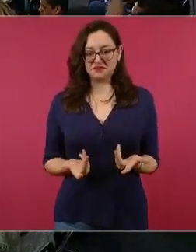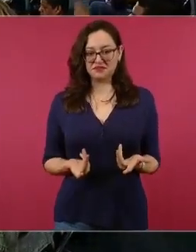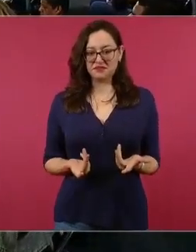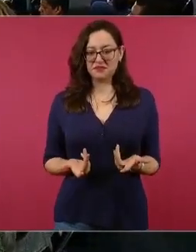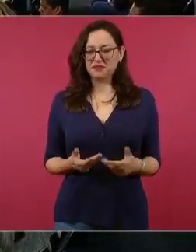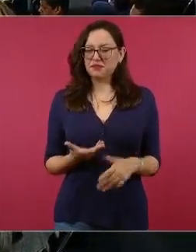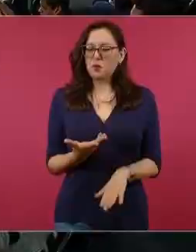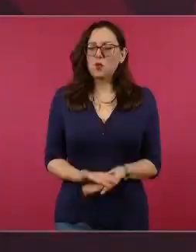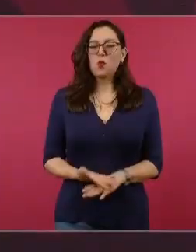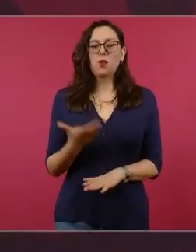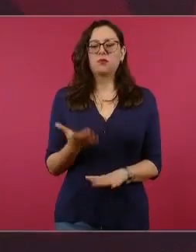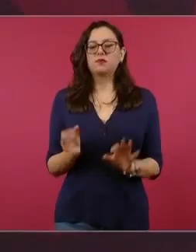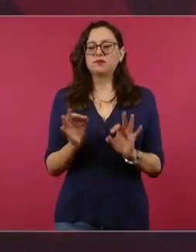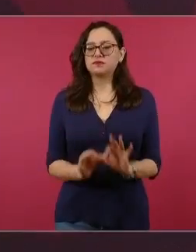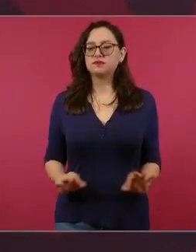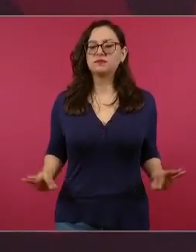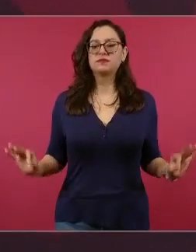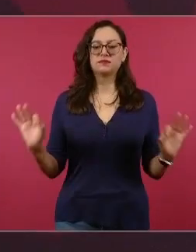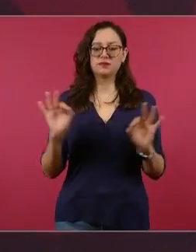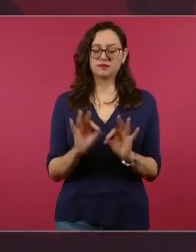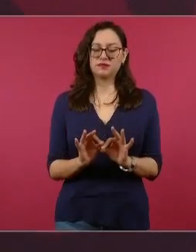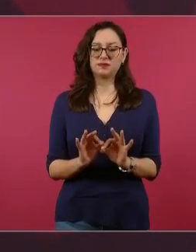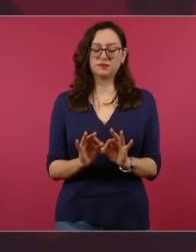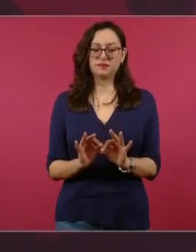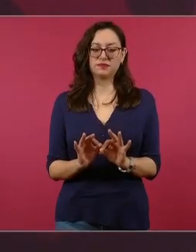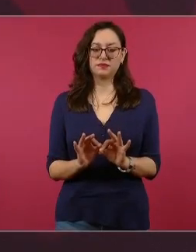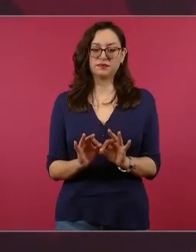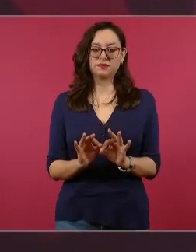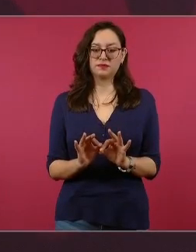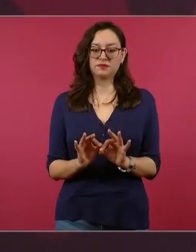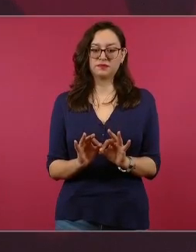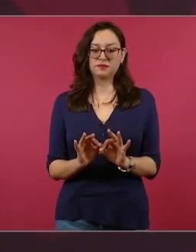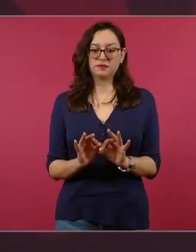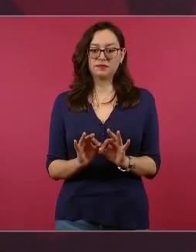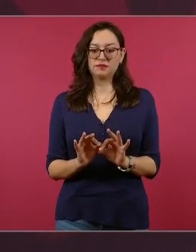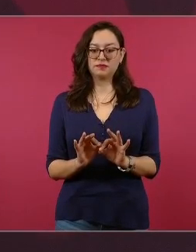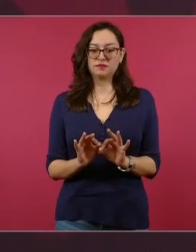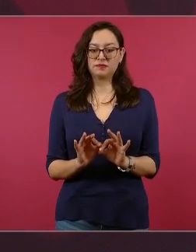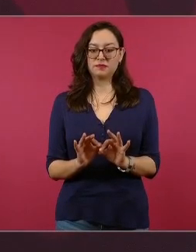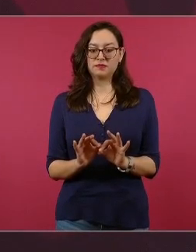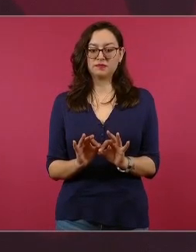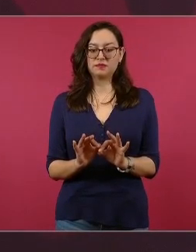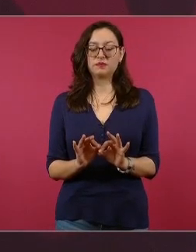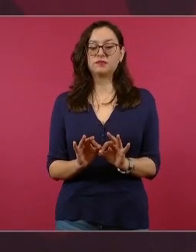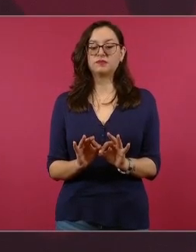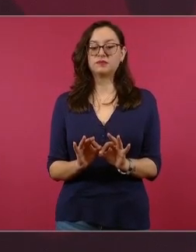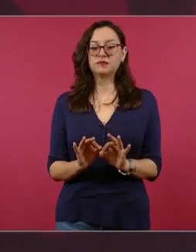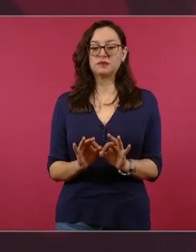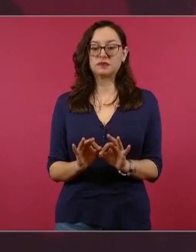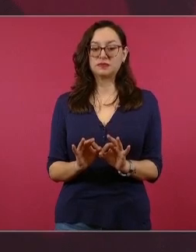porque si no, iba a ser un retroceso.